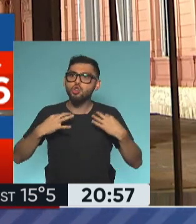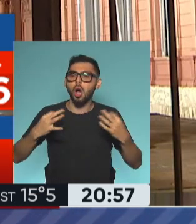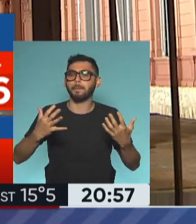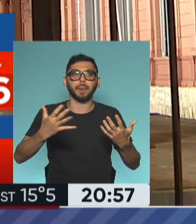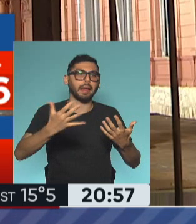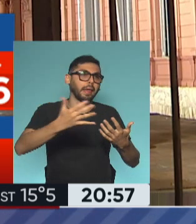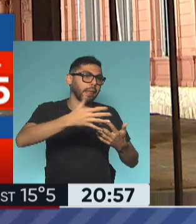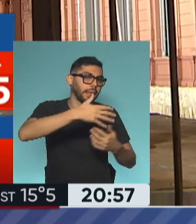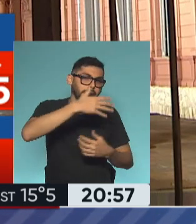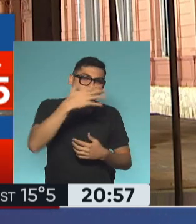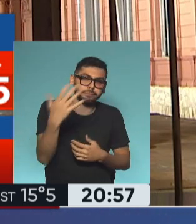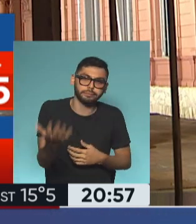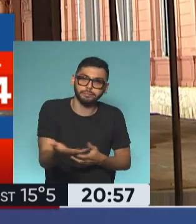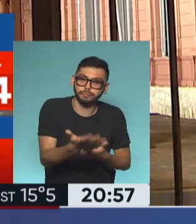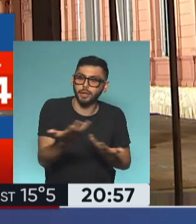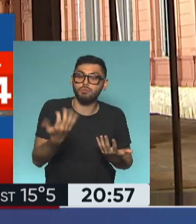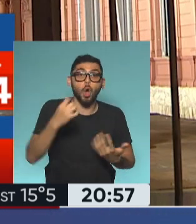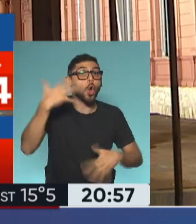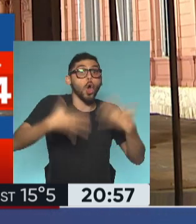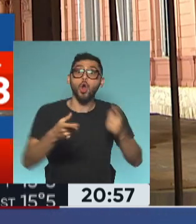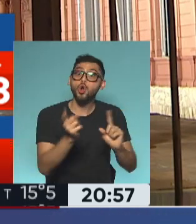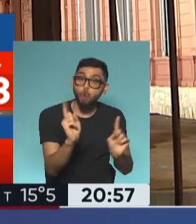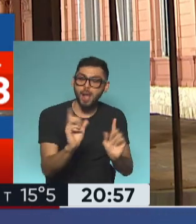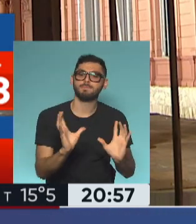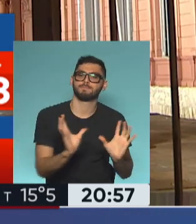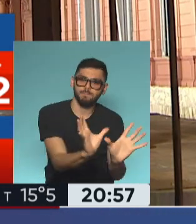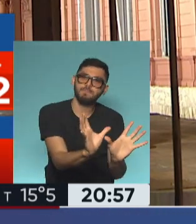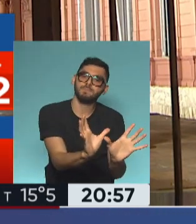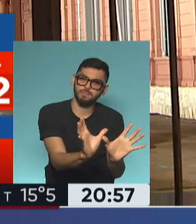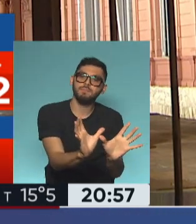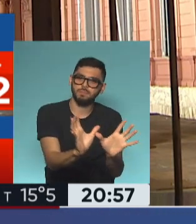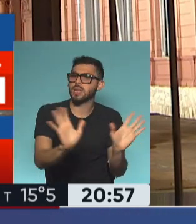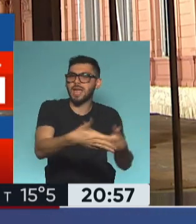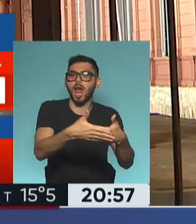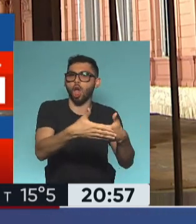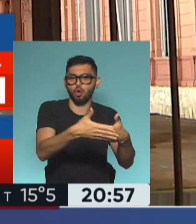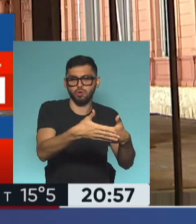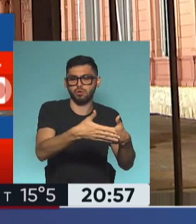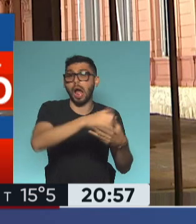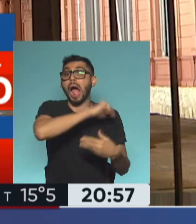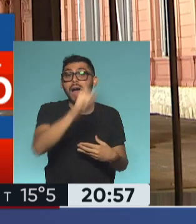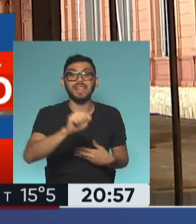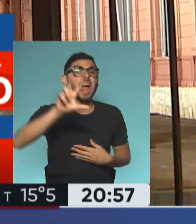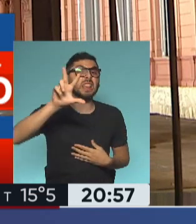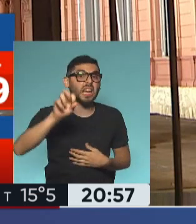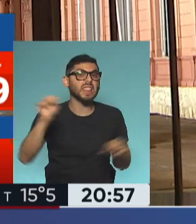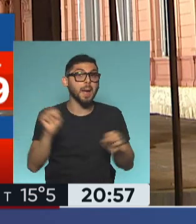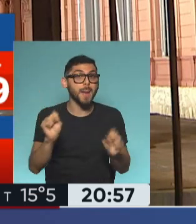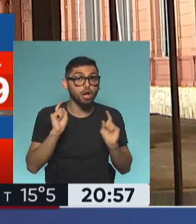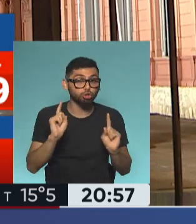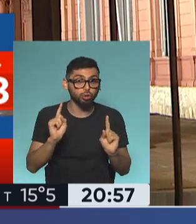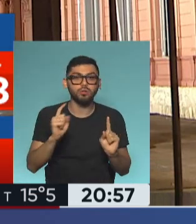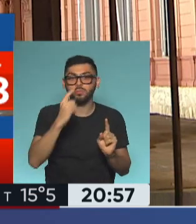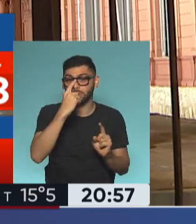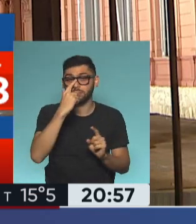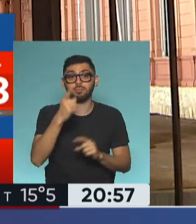no sea de urgencia va a quedar cerrado por lo menos hasta el 30 de mayo. Bueno, estamos procesando, acabamos